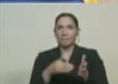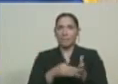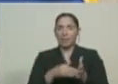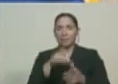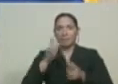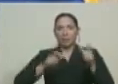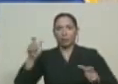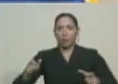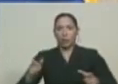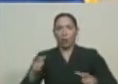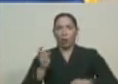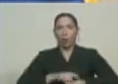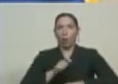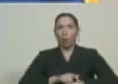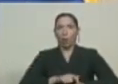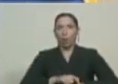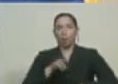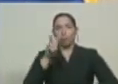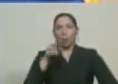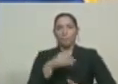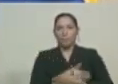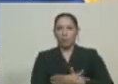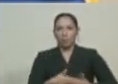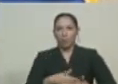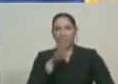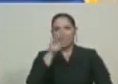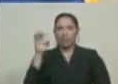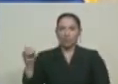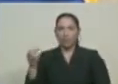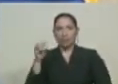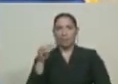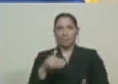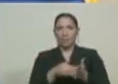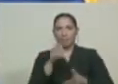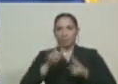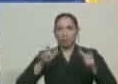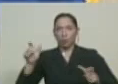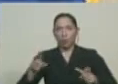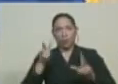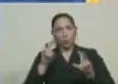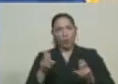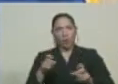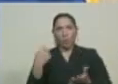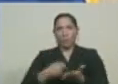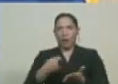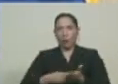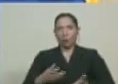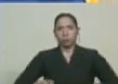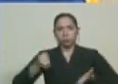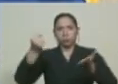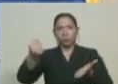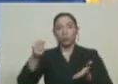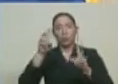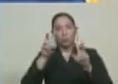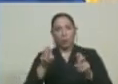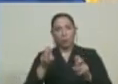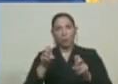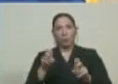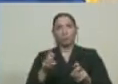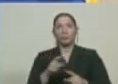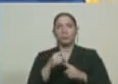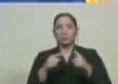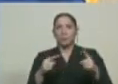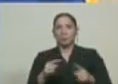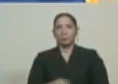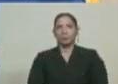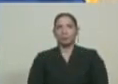2 millones 500 mil personas al día se estará depositando este bono de reconversión. Así como también el nuevo salario mínimo comienza